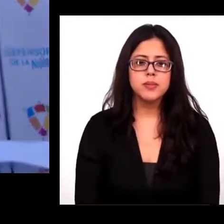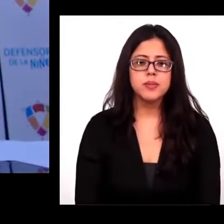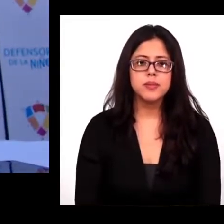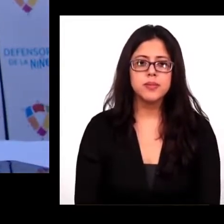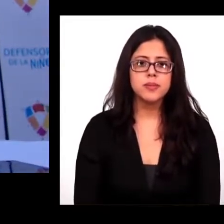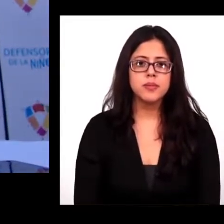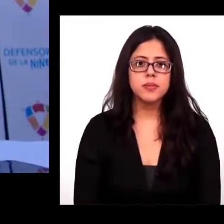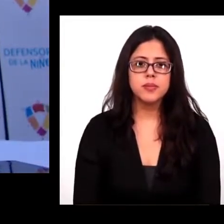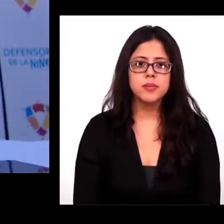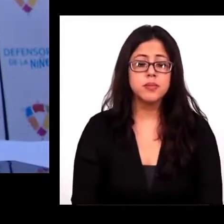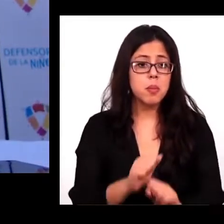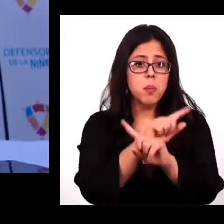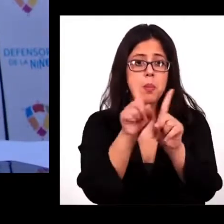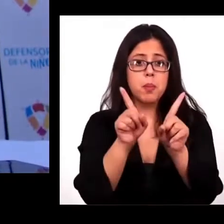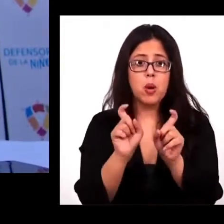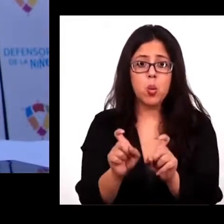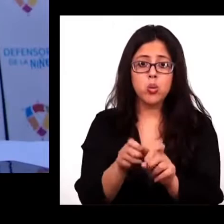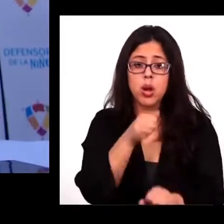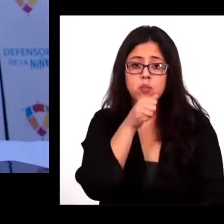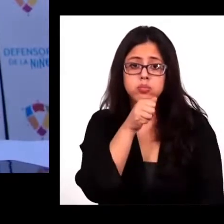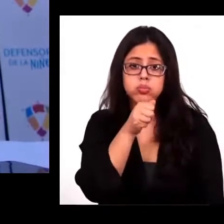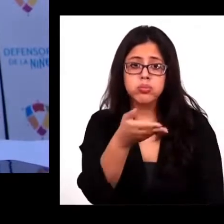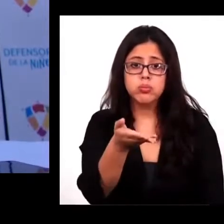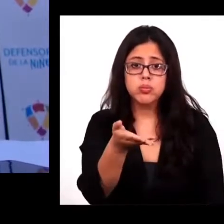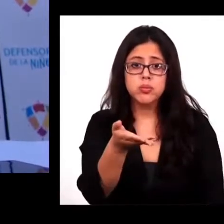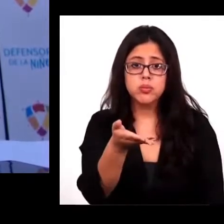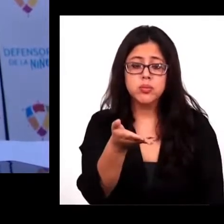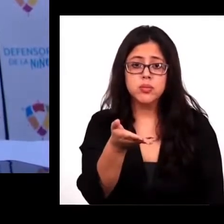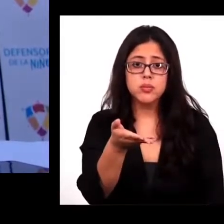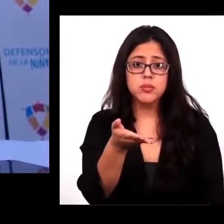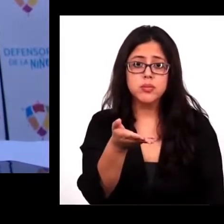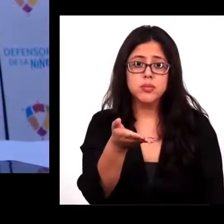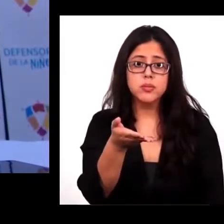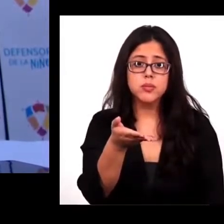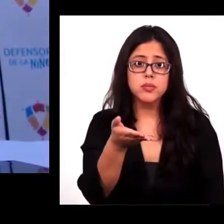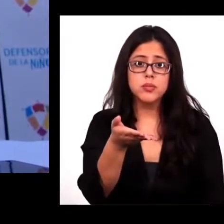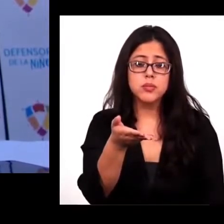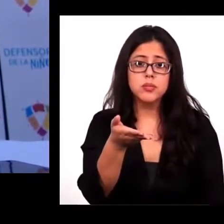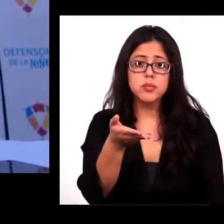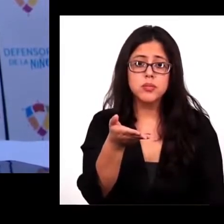Hacemos preguntas de la prensa, defensora. Va a partir ADN. ¿Qué es que hay?